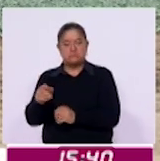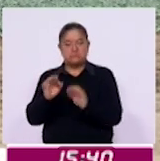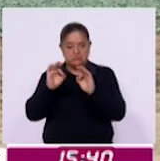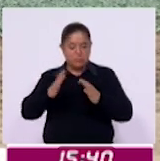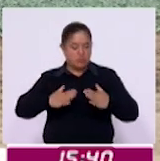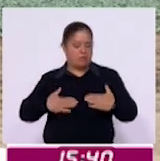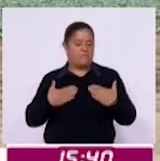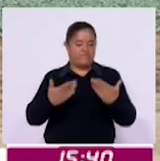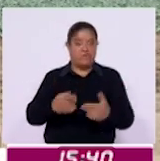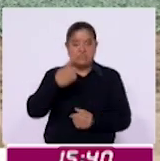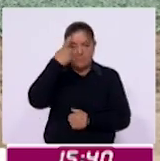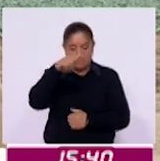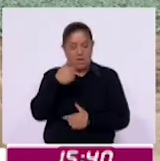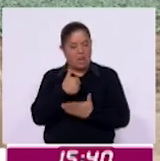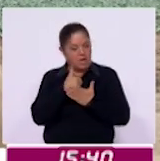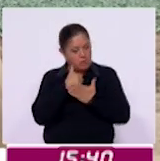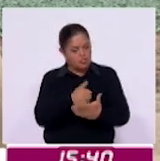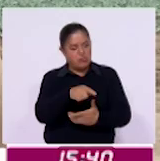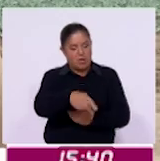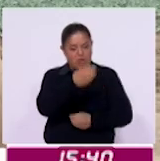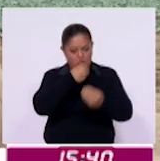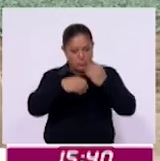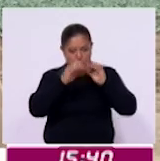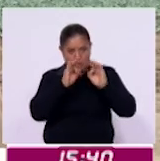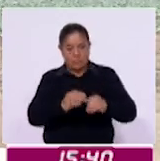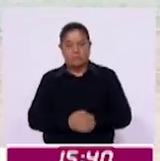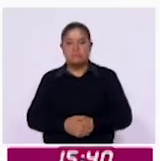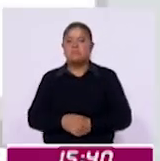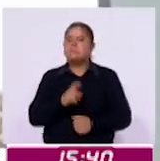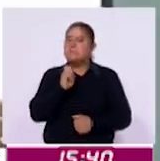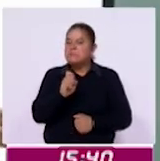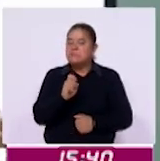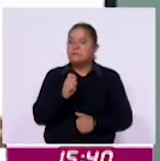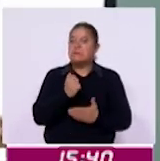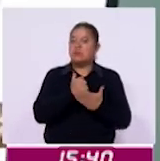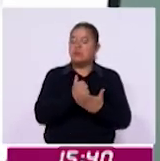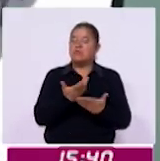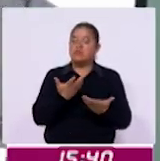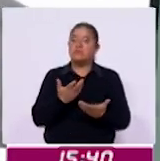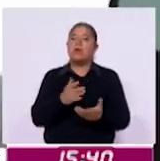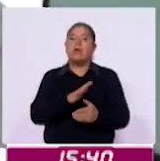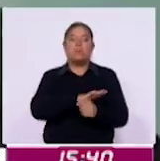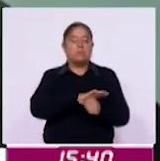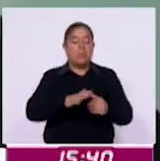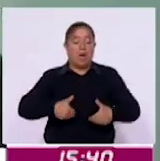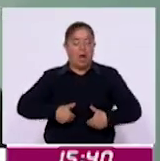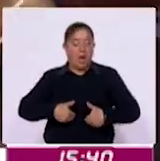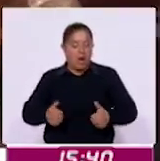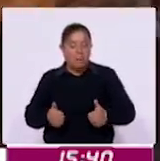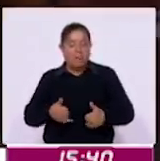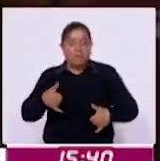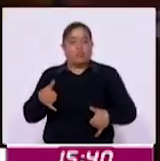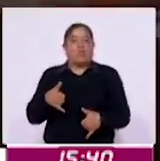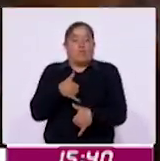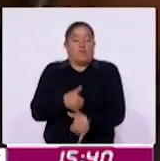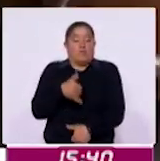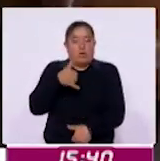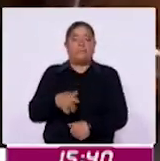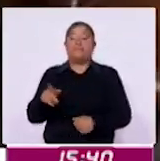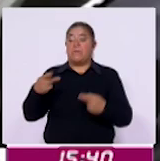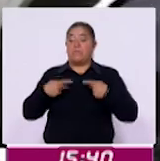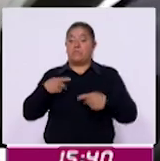actualmente para combatir inseguridad alimentaria, es decir, hambre y desnutrición. Las personas interesadas en contribuir a esta causa